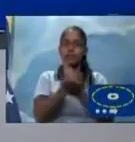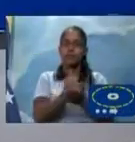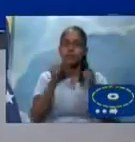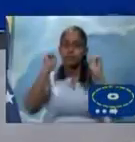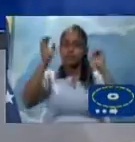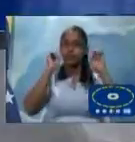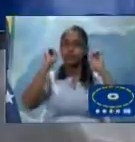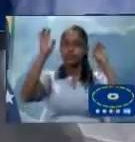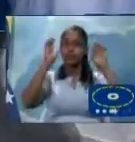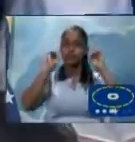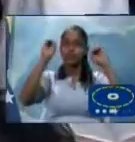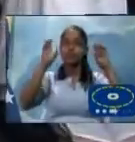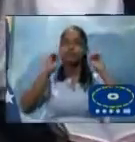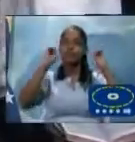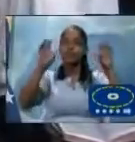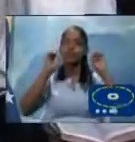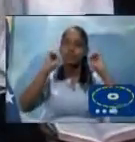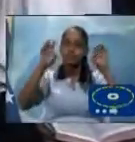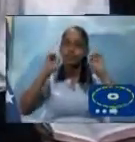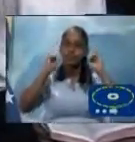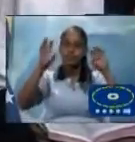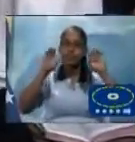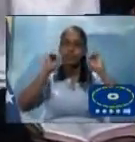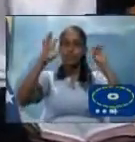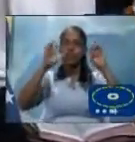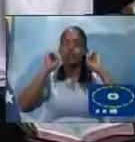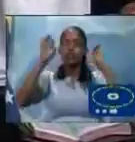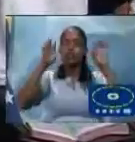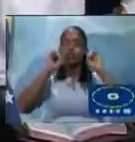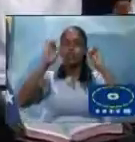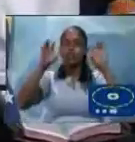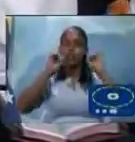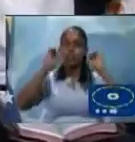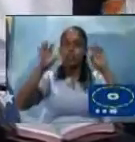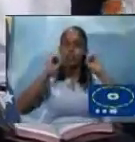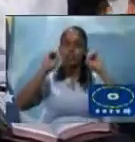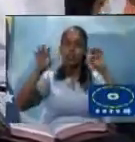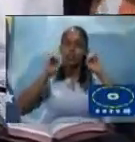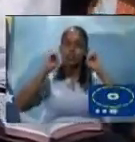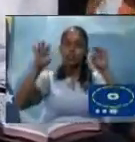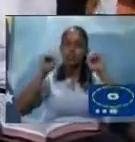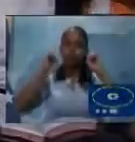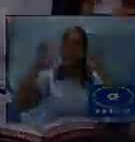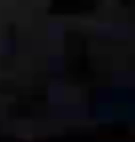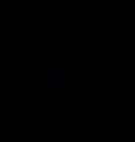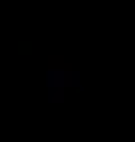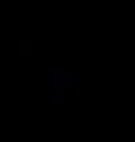Gloria a Dios, gloria a Dios, gloria a Dios, gloria a Dios, gloria a Dios.